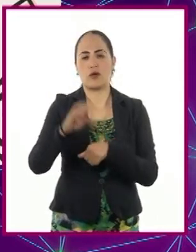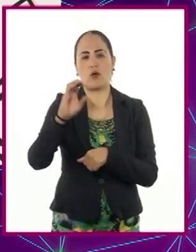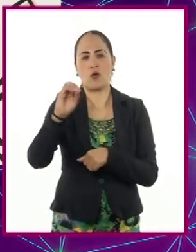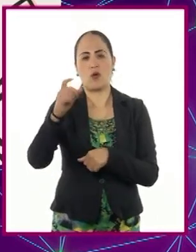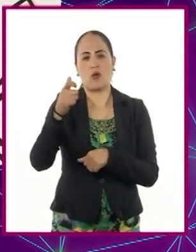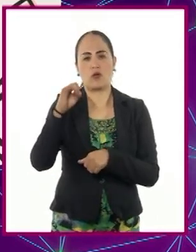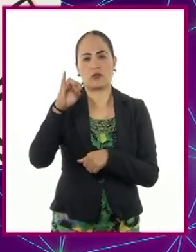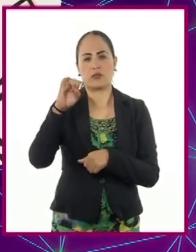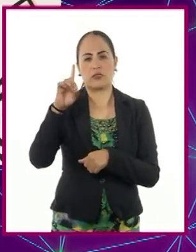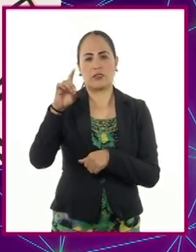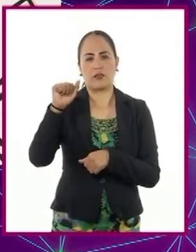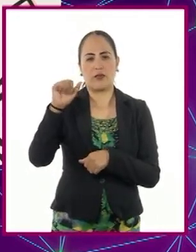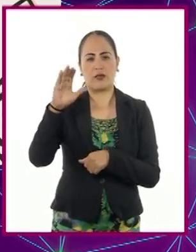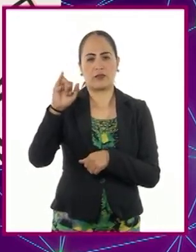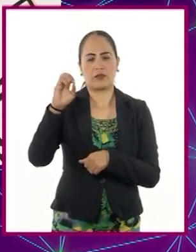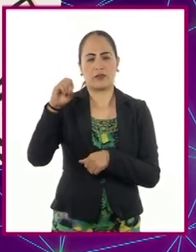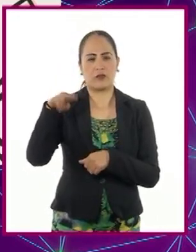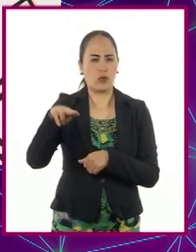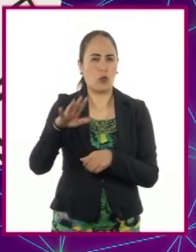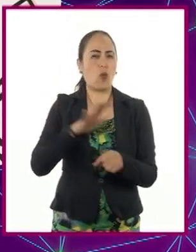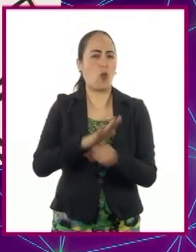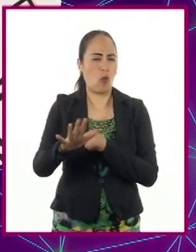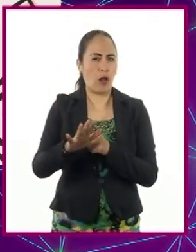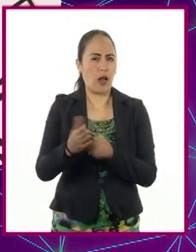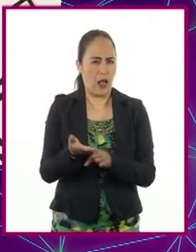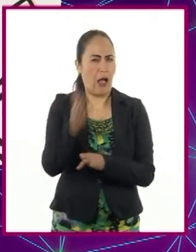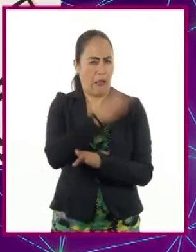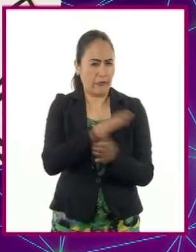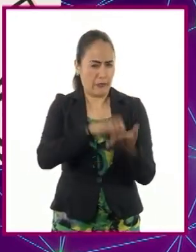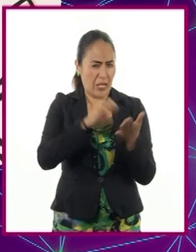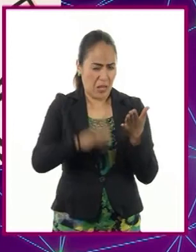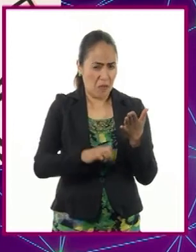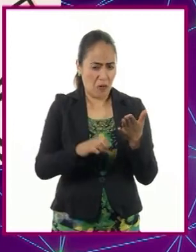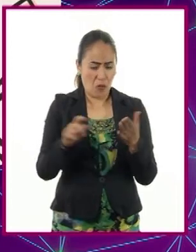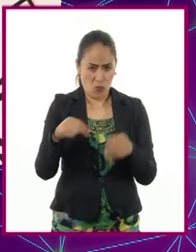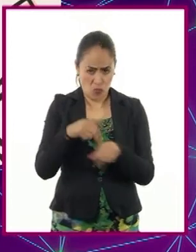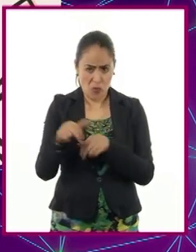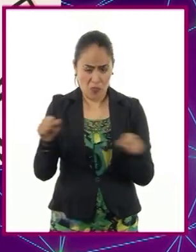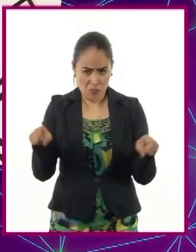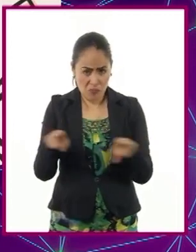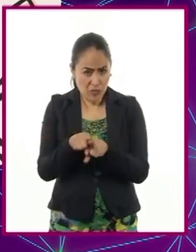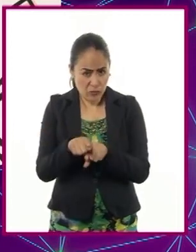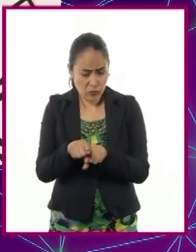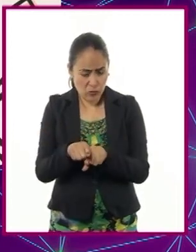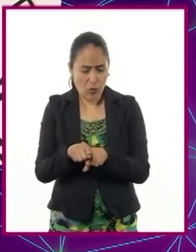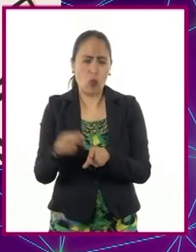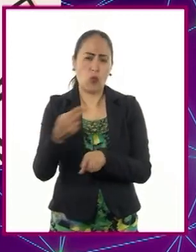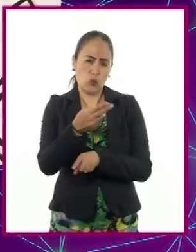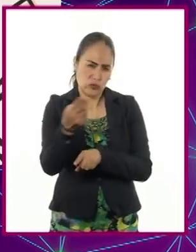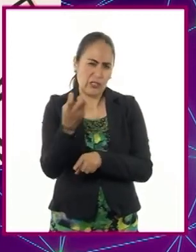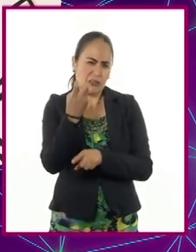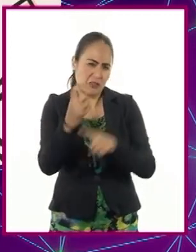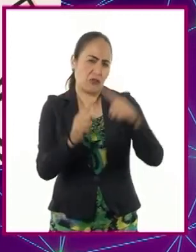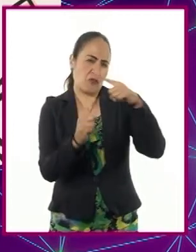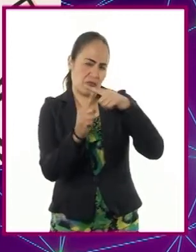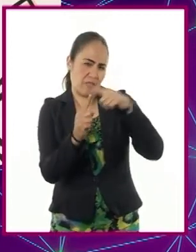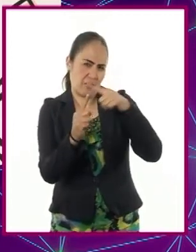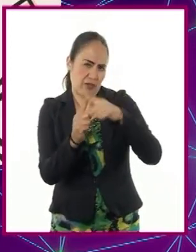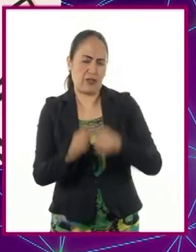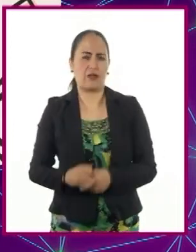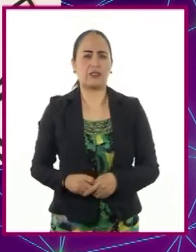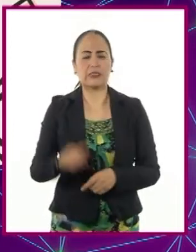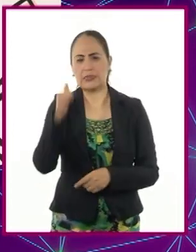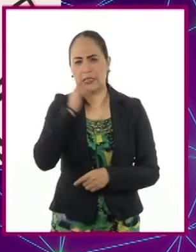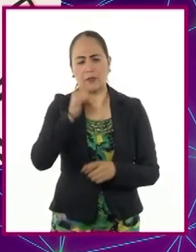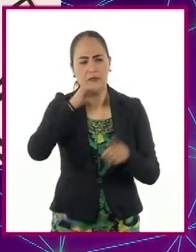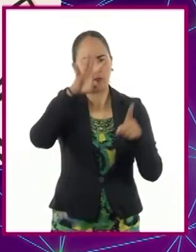elementos de este compuesto? ¿Serán los mismos que en la actividad anterior? Pueden responder a estas preguntas como tarea. Siempre pueden revisar